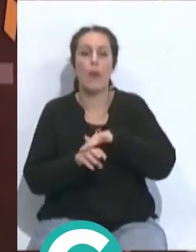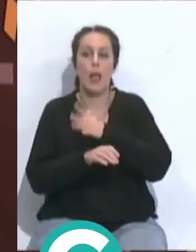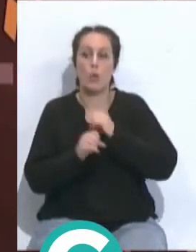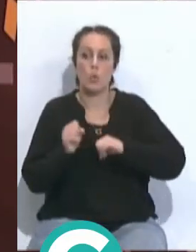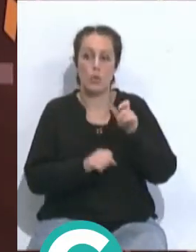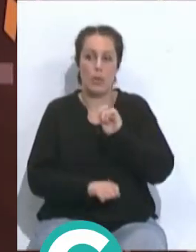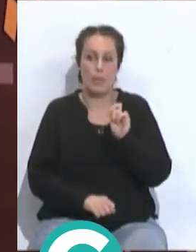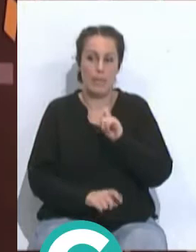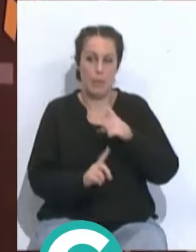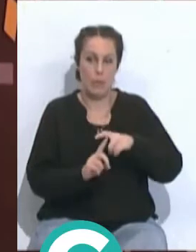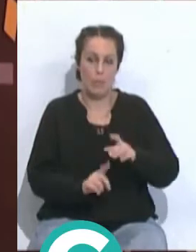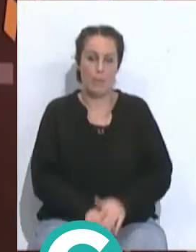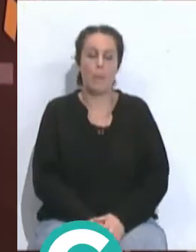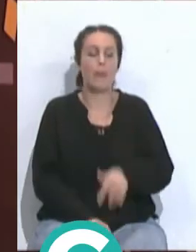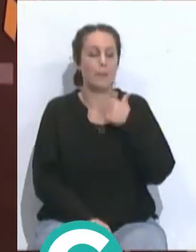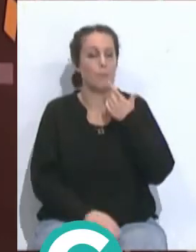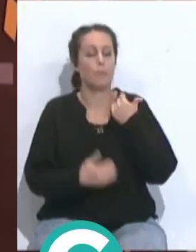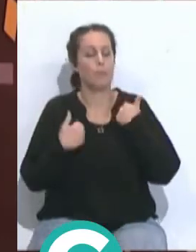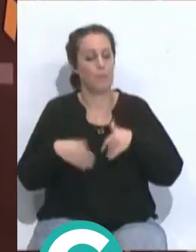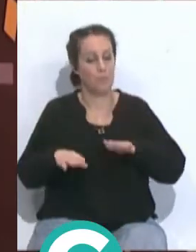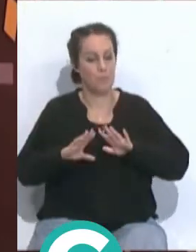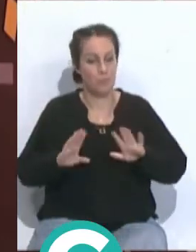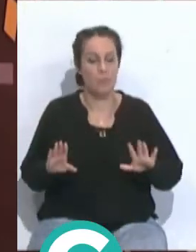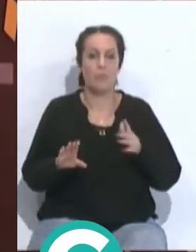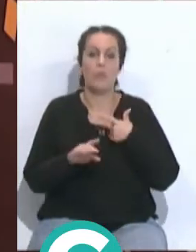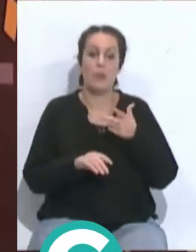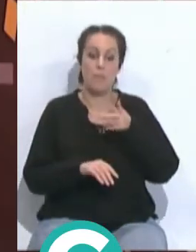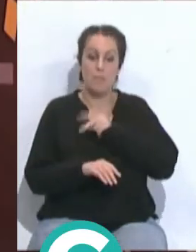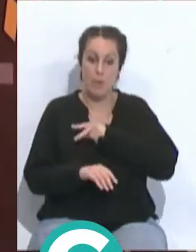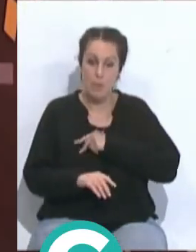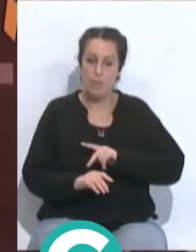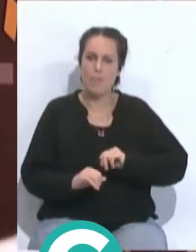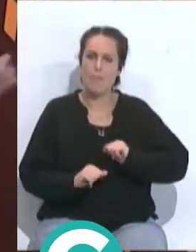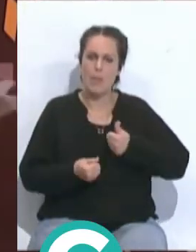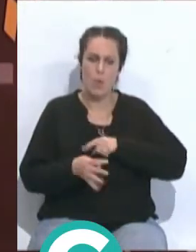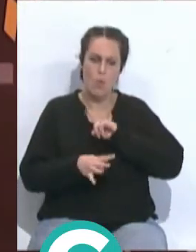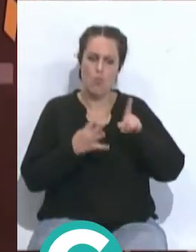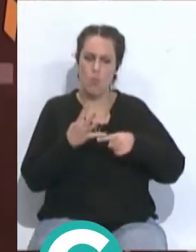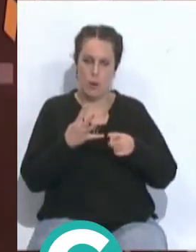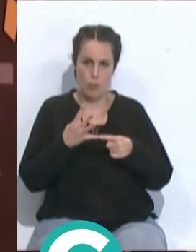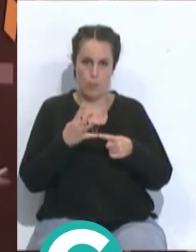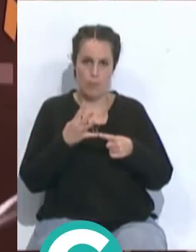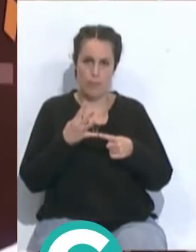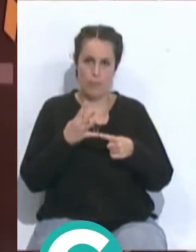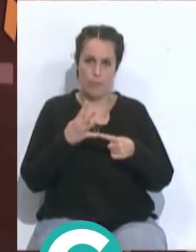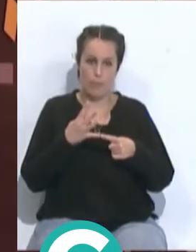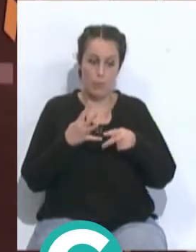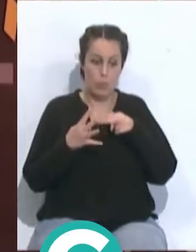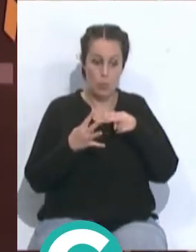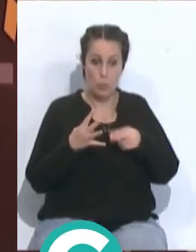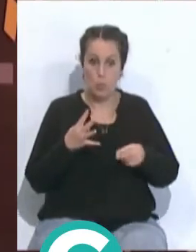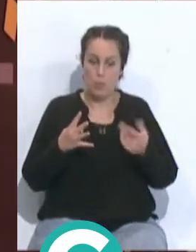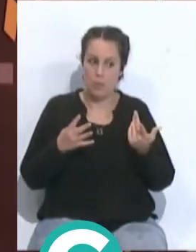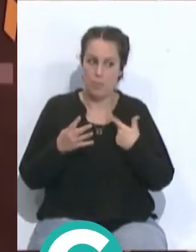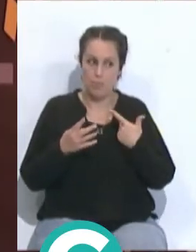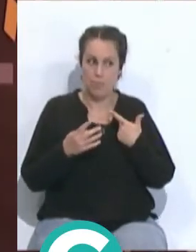del mes de mayo. Dicho esto, nos quedamos con ese ranking de premios. Empezamos por el cuarto premio. ¿Les parece? El nombre, desde luego, es de